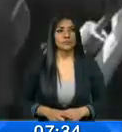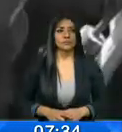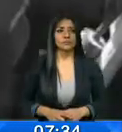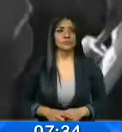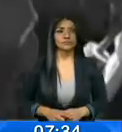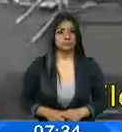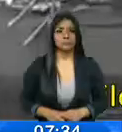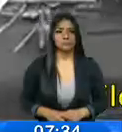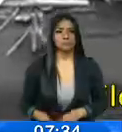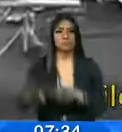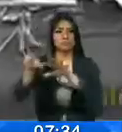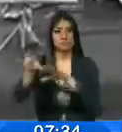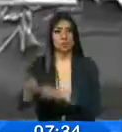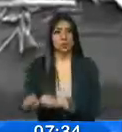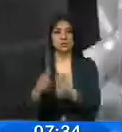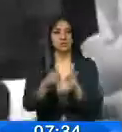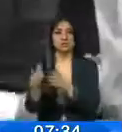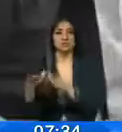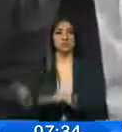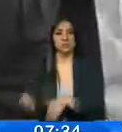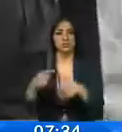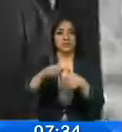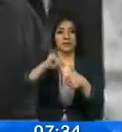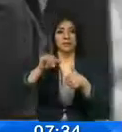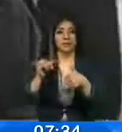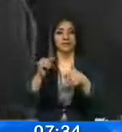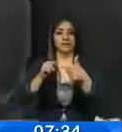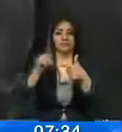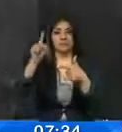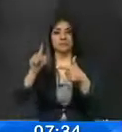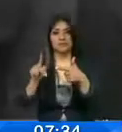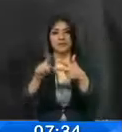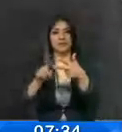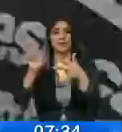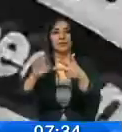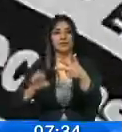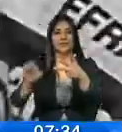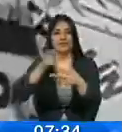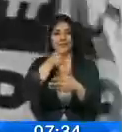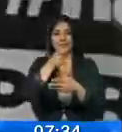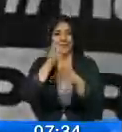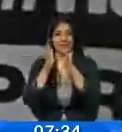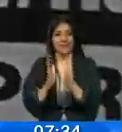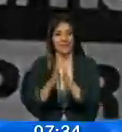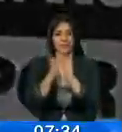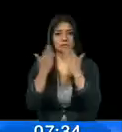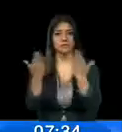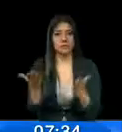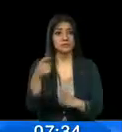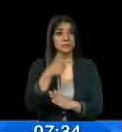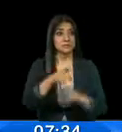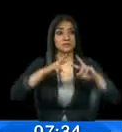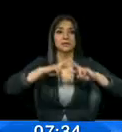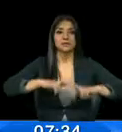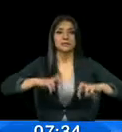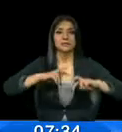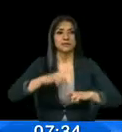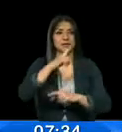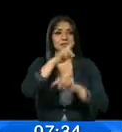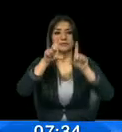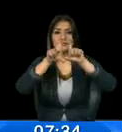El secuestro y posterior asesinato de Javier Ortega, Paul Rivas y Efraín Segarra son el eje central de la investigación Frontera